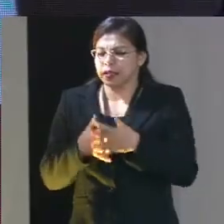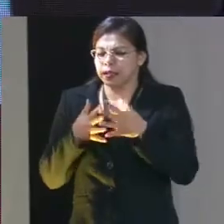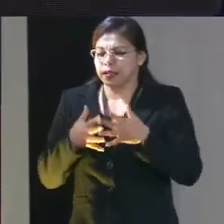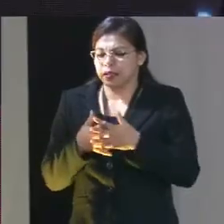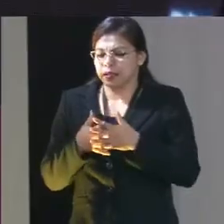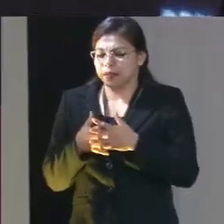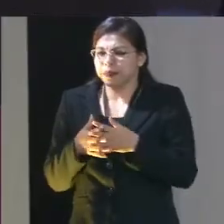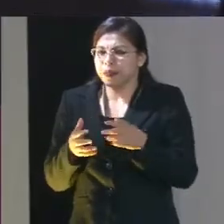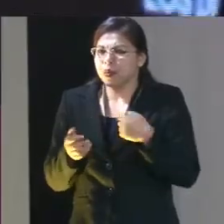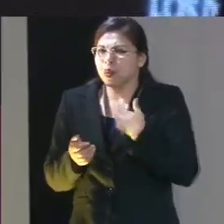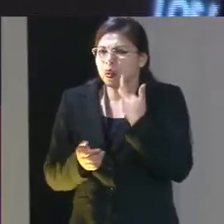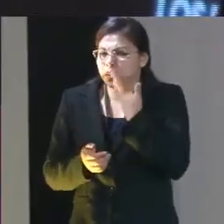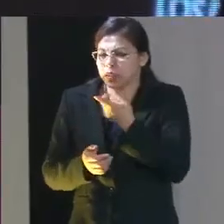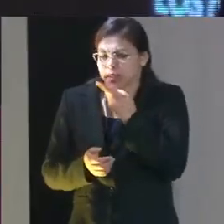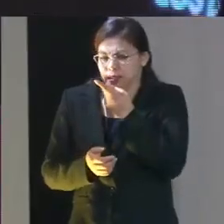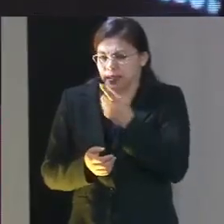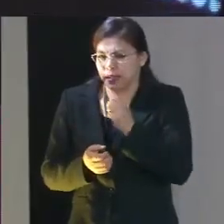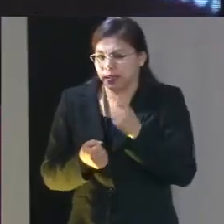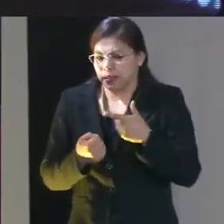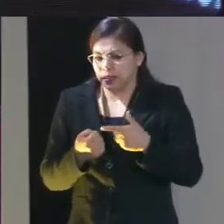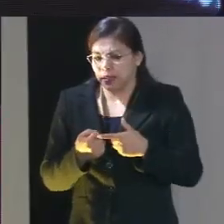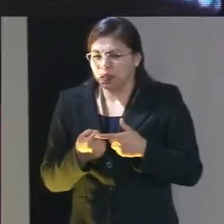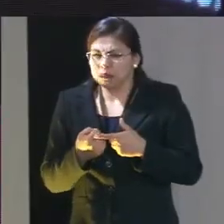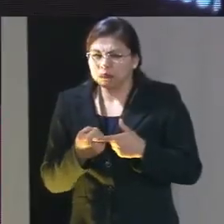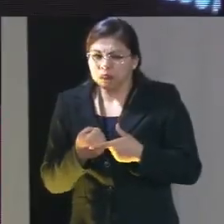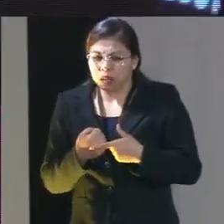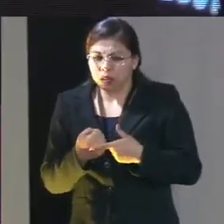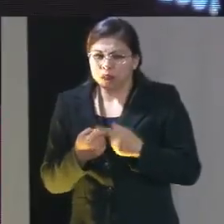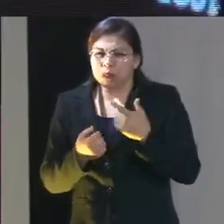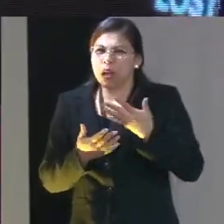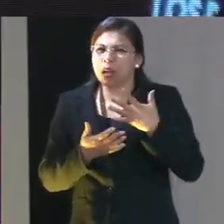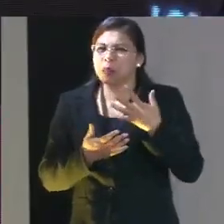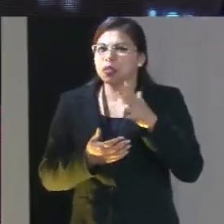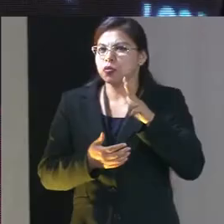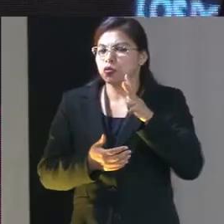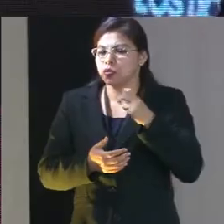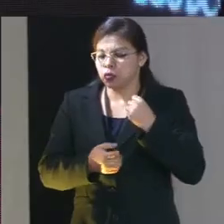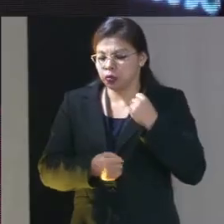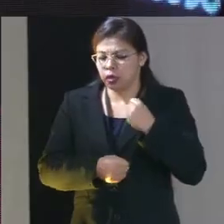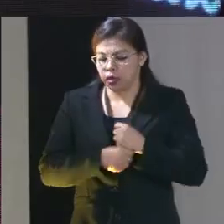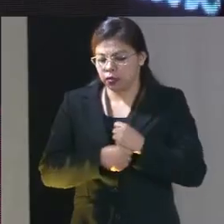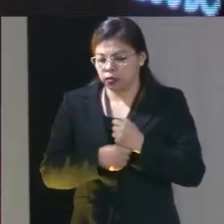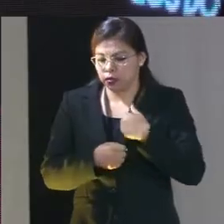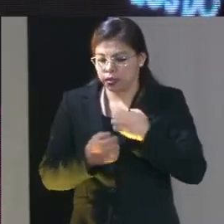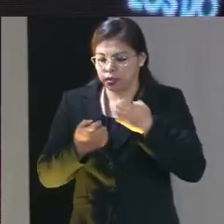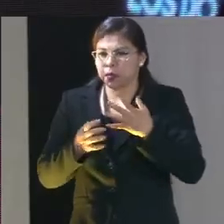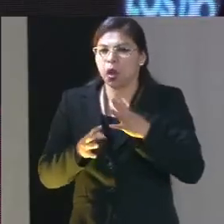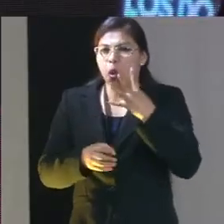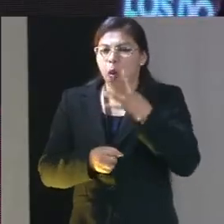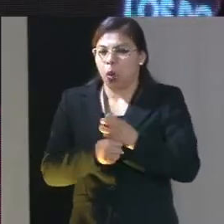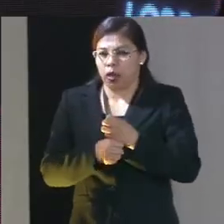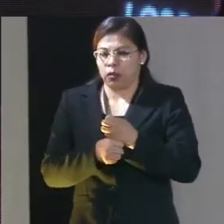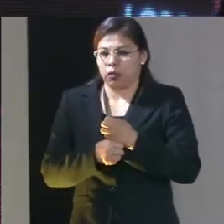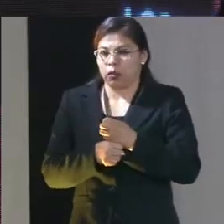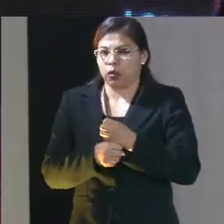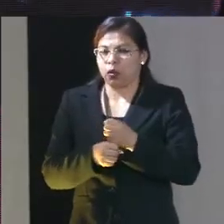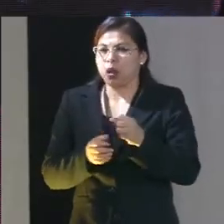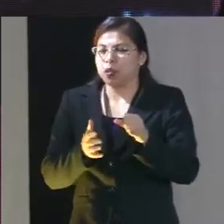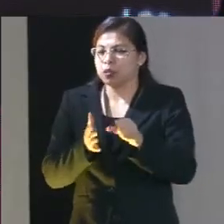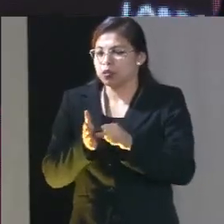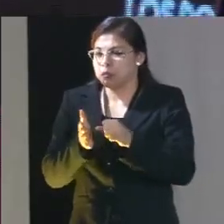Y quiero contarles una cosa. Hace 18 años estaba yo en cuarto semestre de la carrera